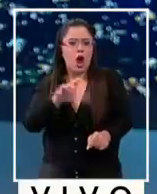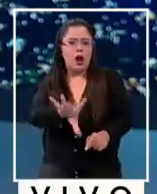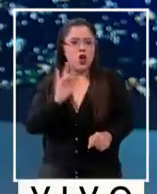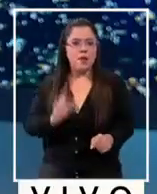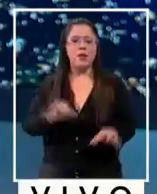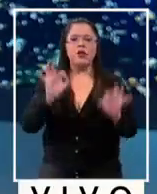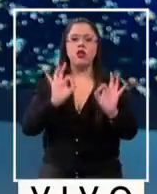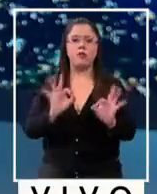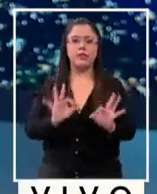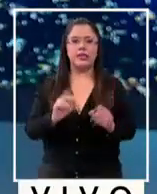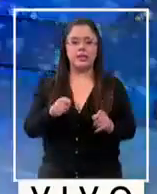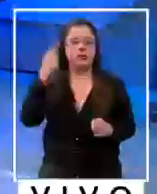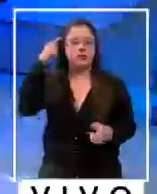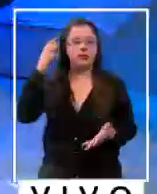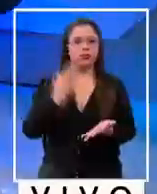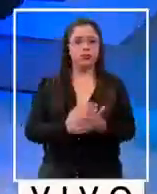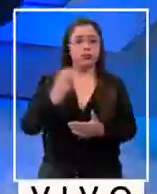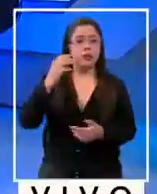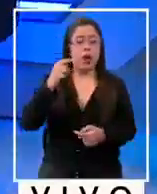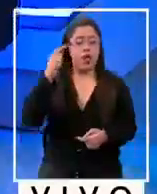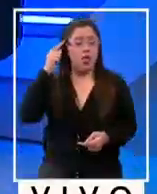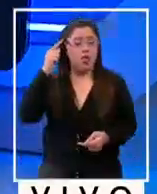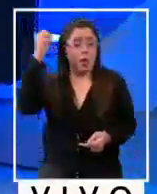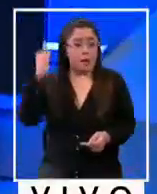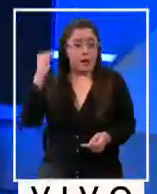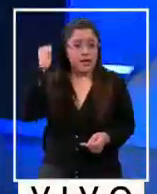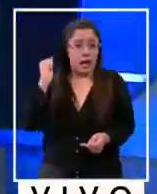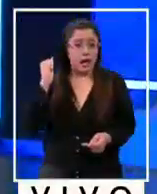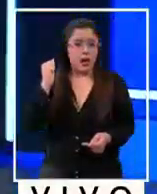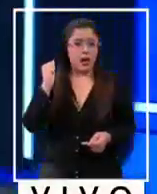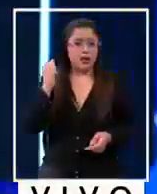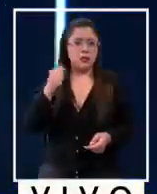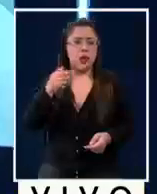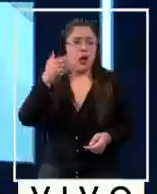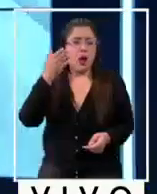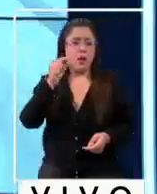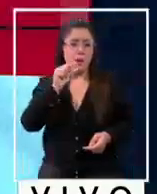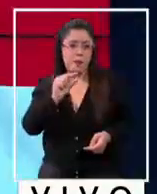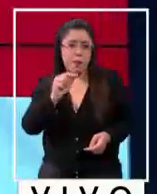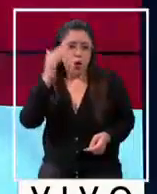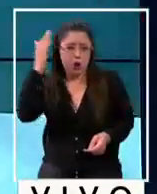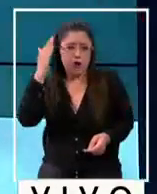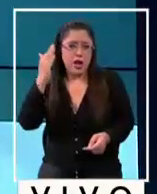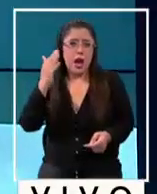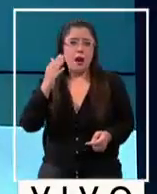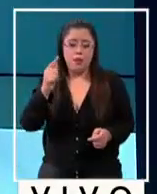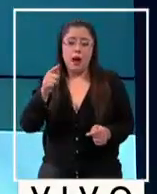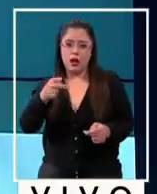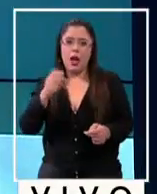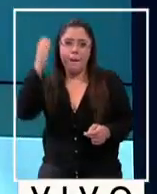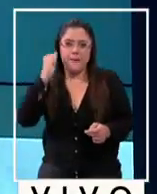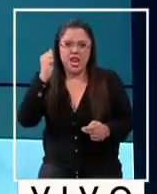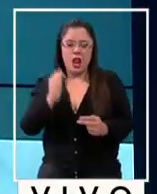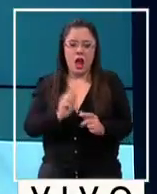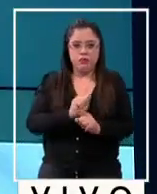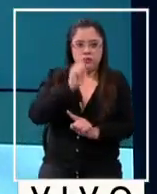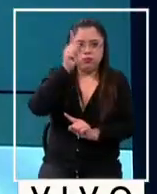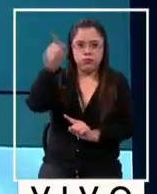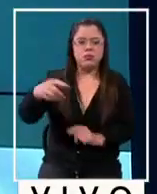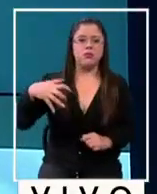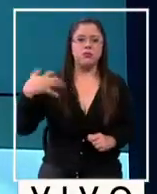oficial. Una decisión del presidente Piñera que ocurre a pocos días de la visita del mandatario a Argentina. La medida ha